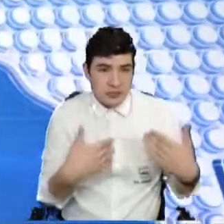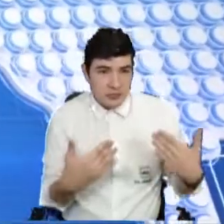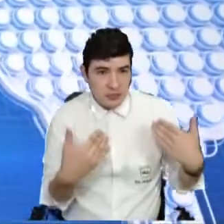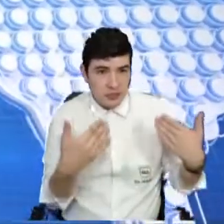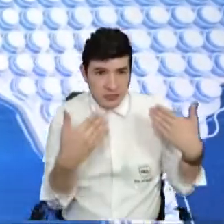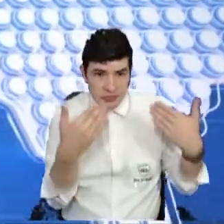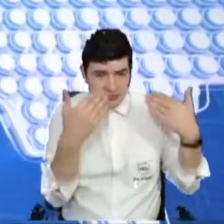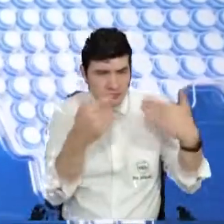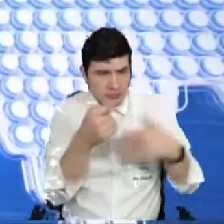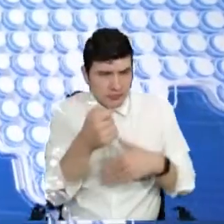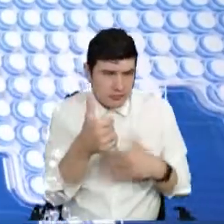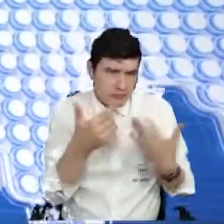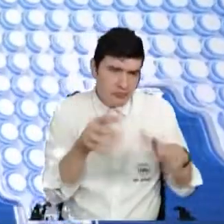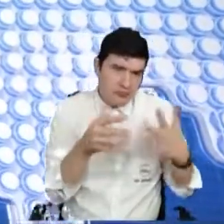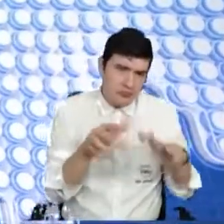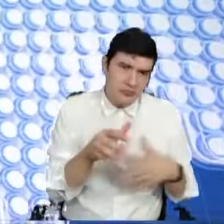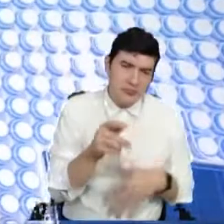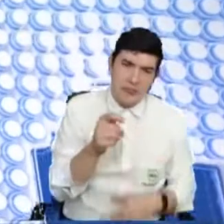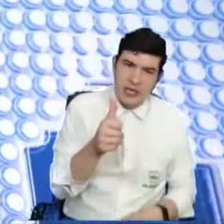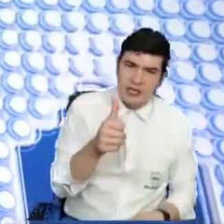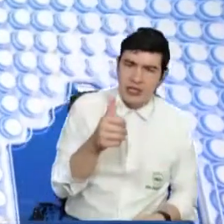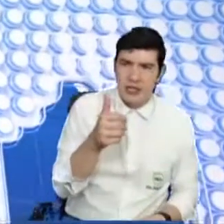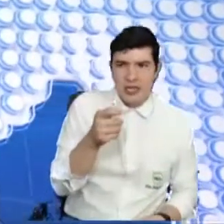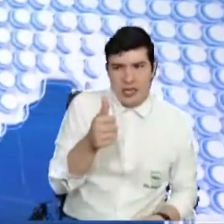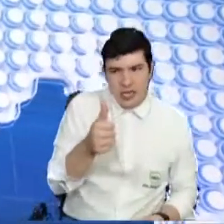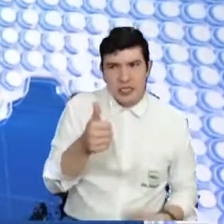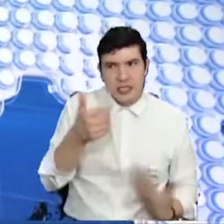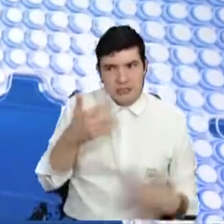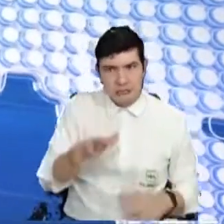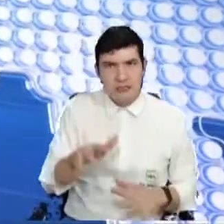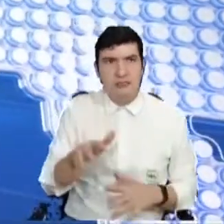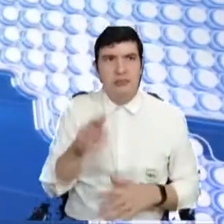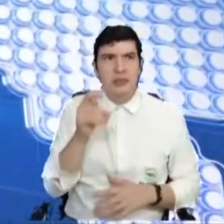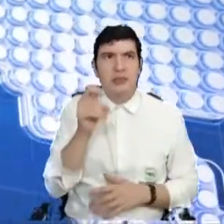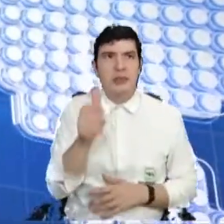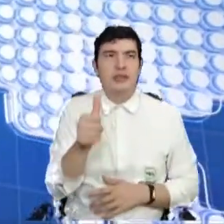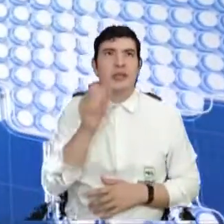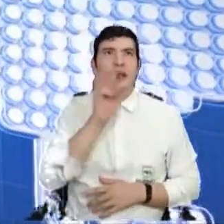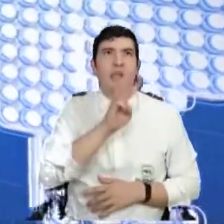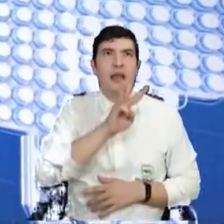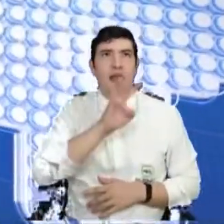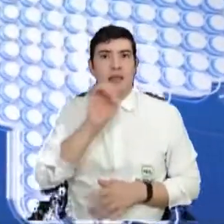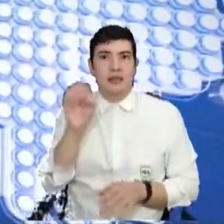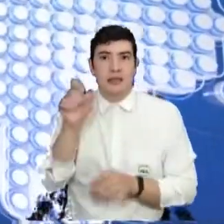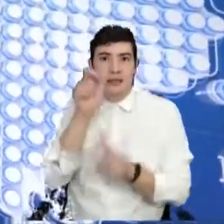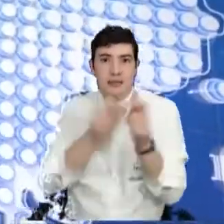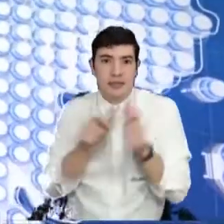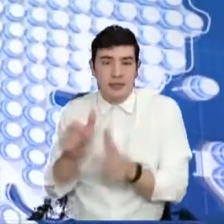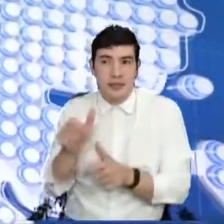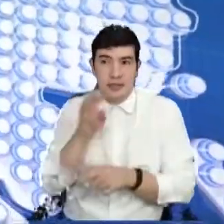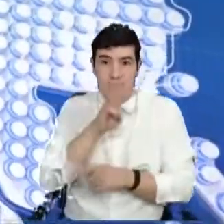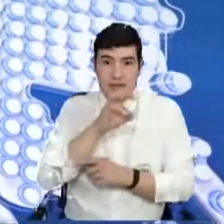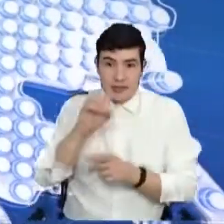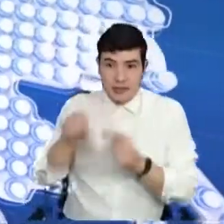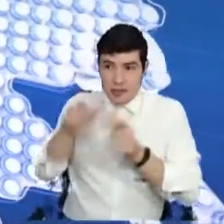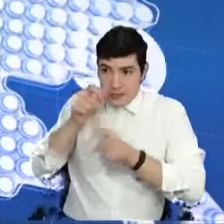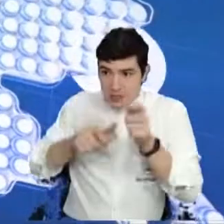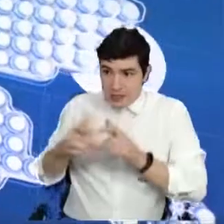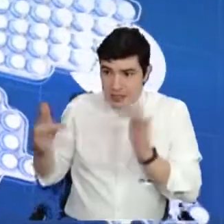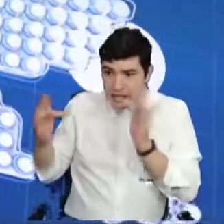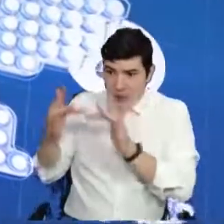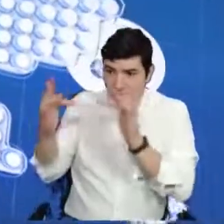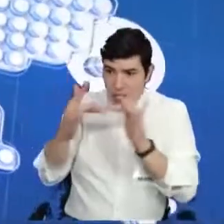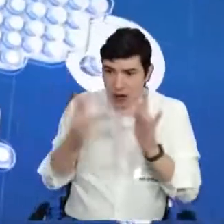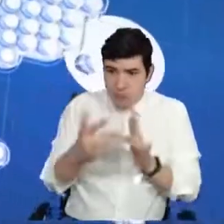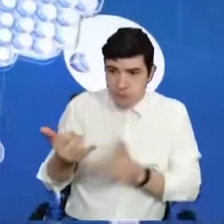de 200, casi 300, digamos, personas que estaban relacionadas con estos enfermos afectos